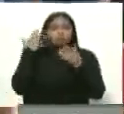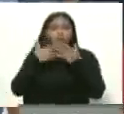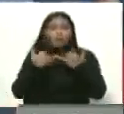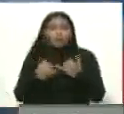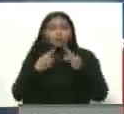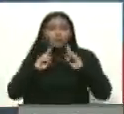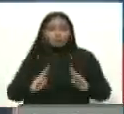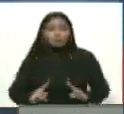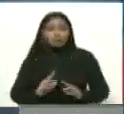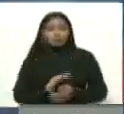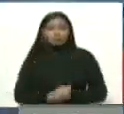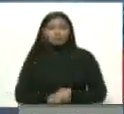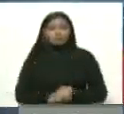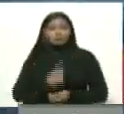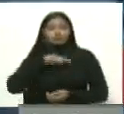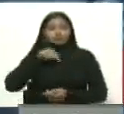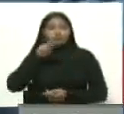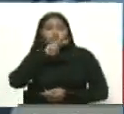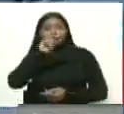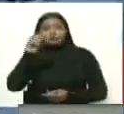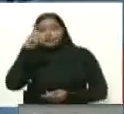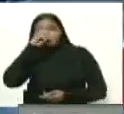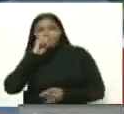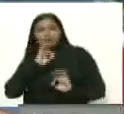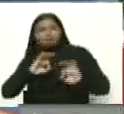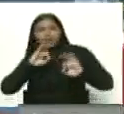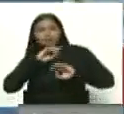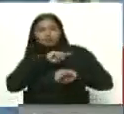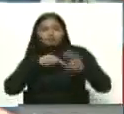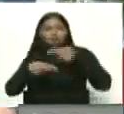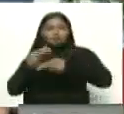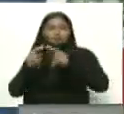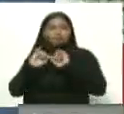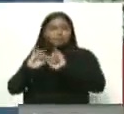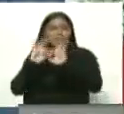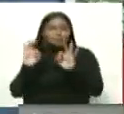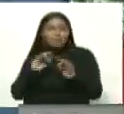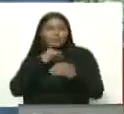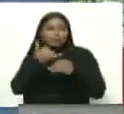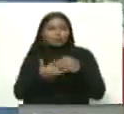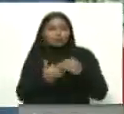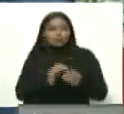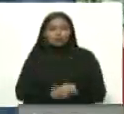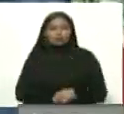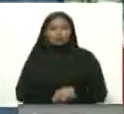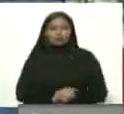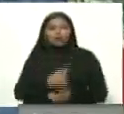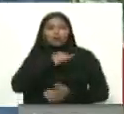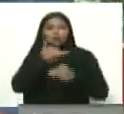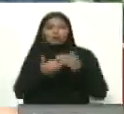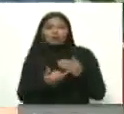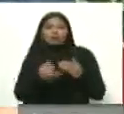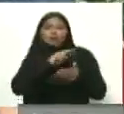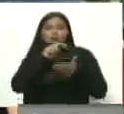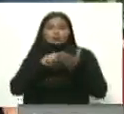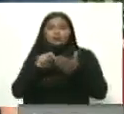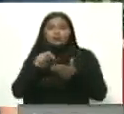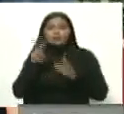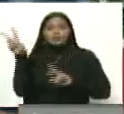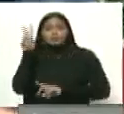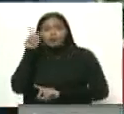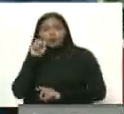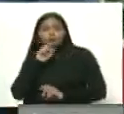la humanidad, 200 años es nada. Estamos comenzando a construir este proyecto, el proyecto de la nación venezolana,